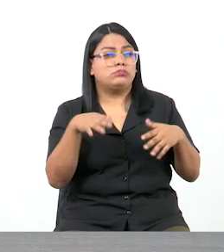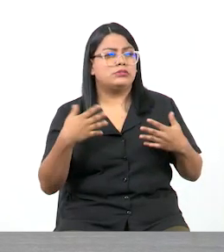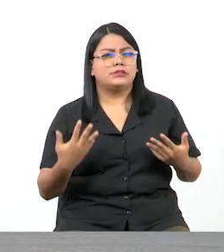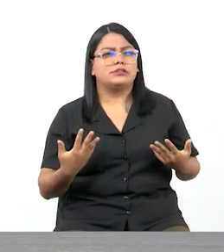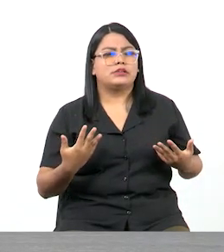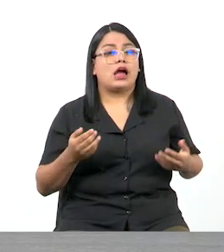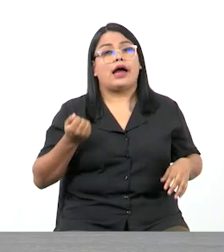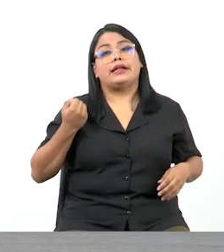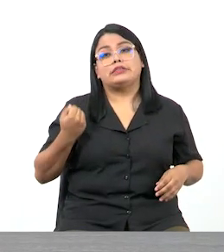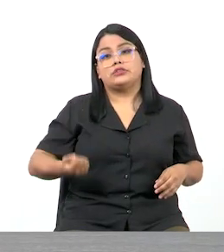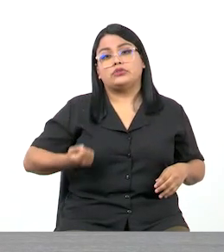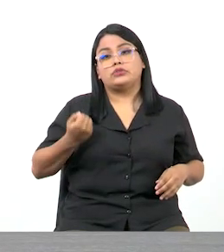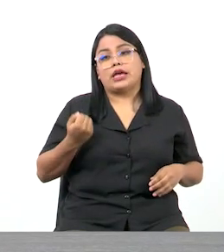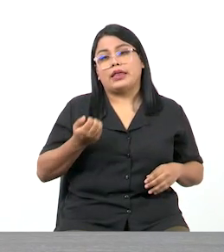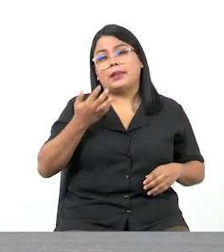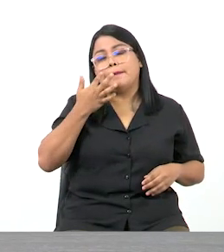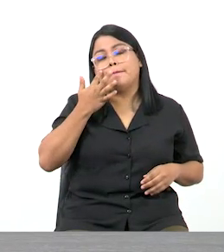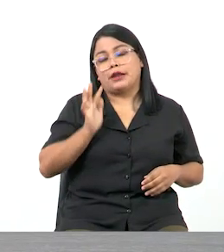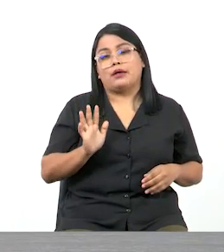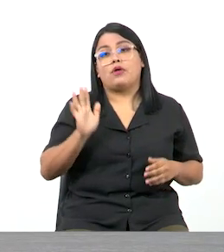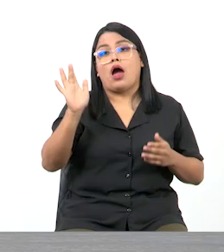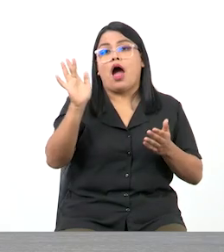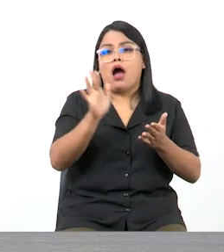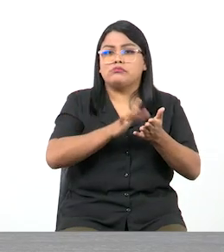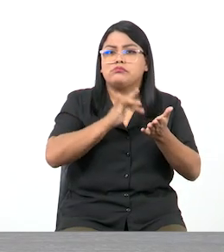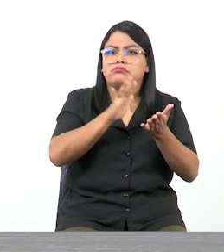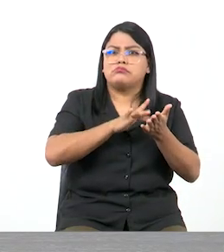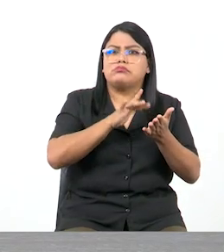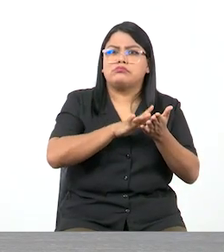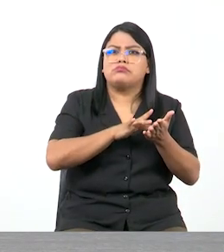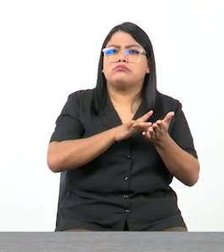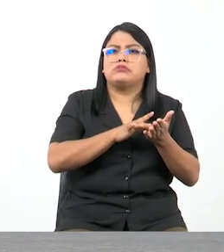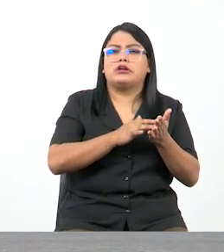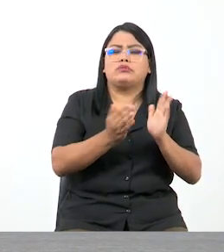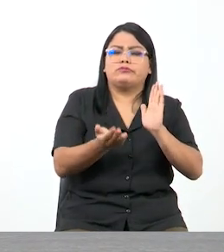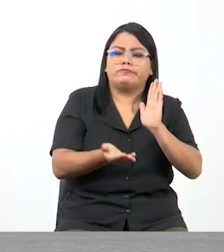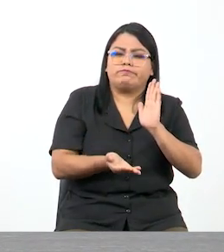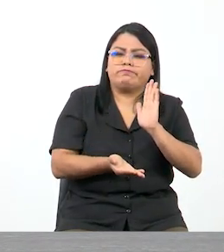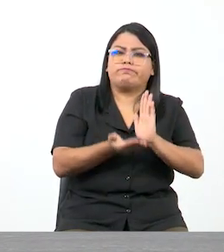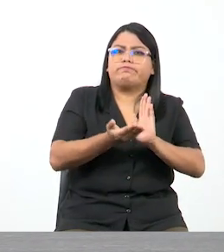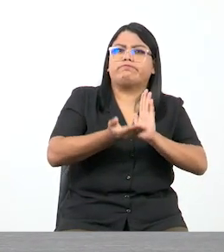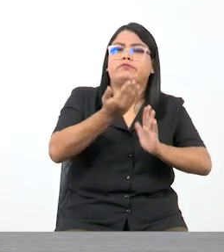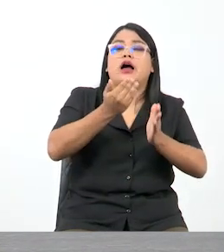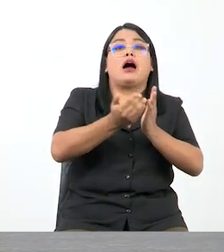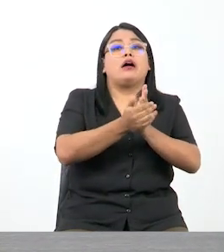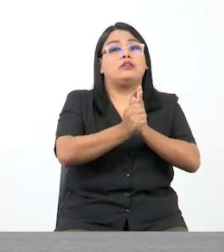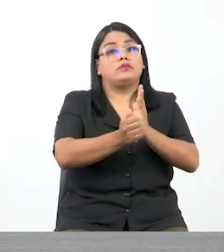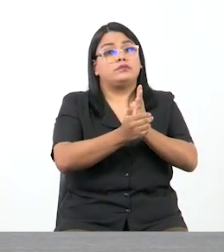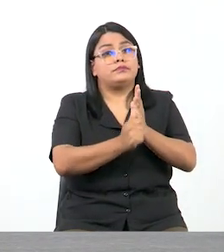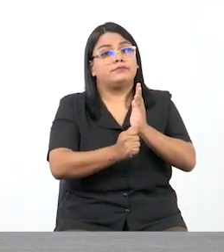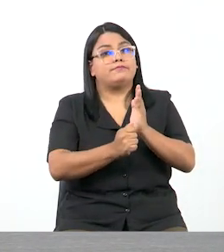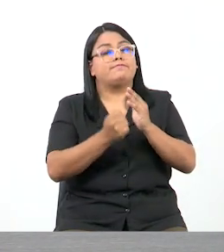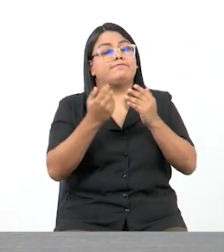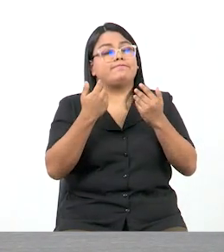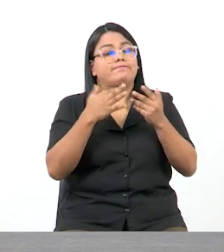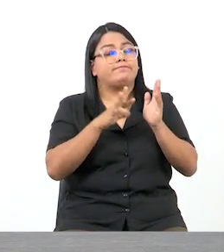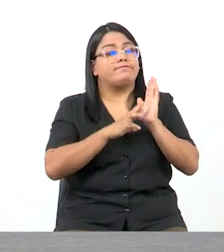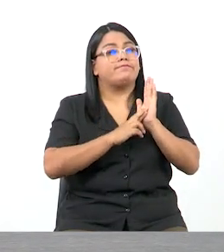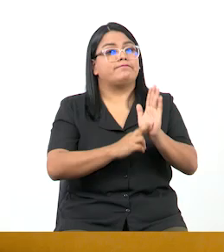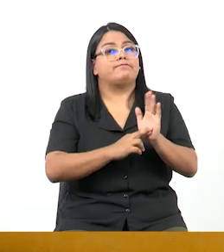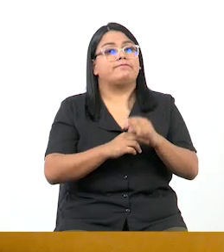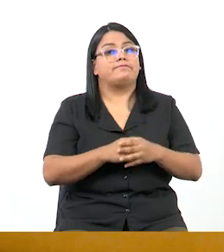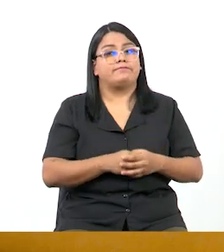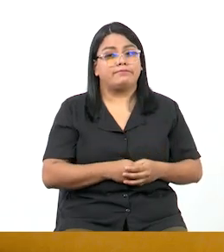¿Por qué? Porque el estudiantado necesitamos que aproveche cada una de estas partes y que desarrolle las habilidades que ya se han